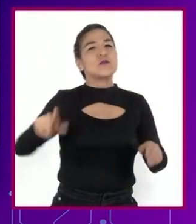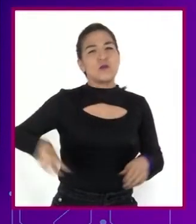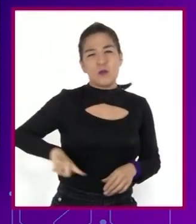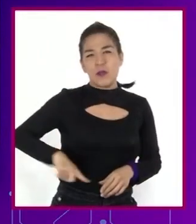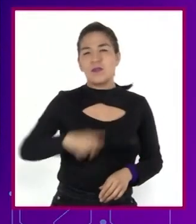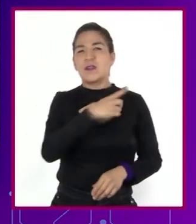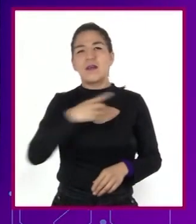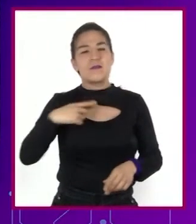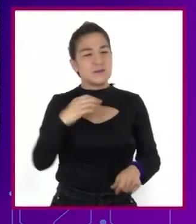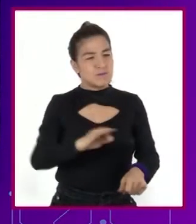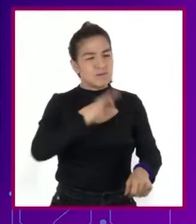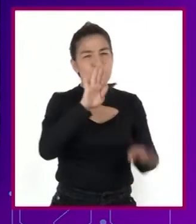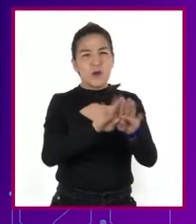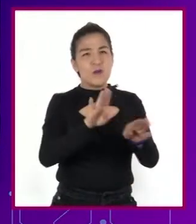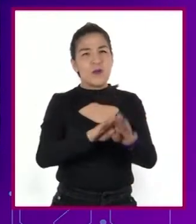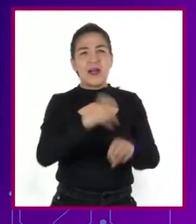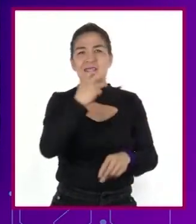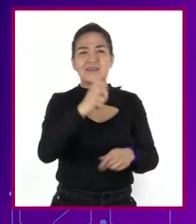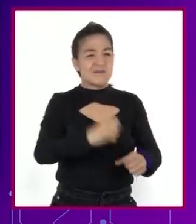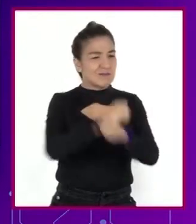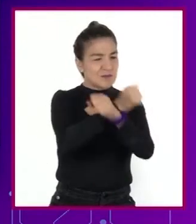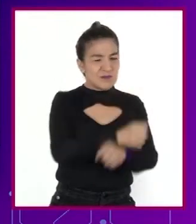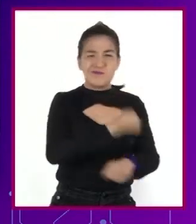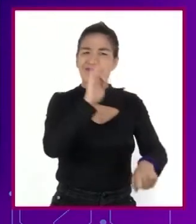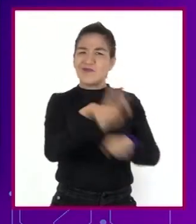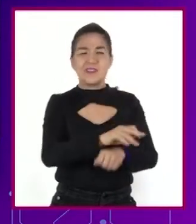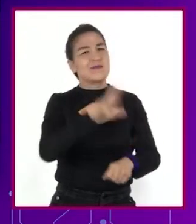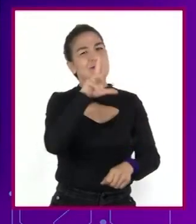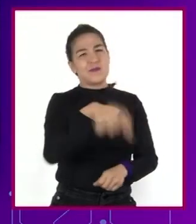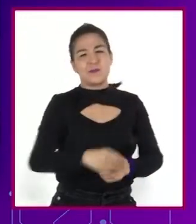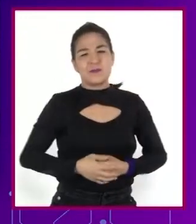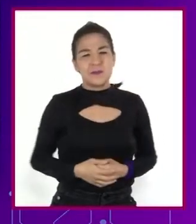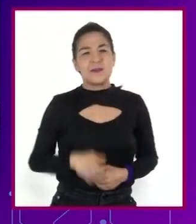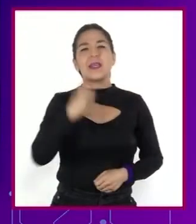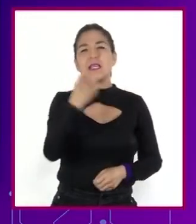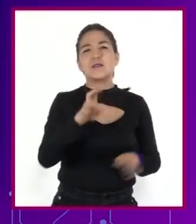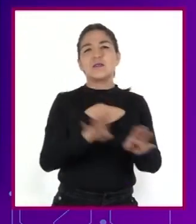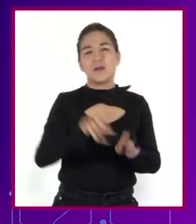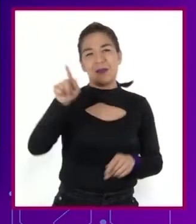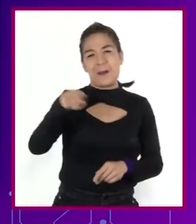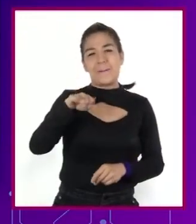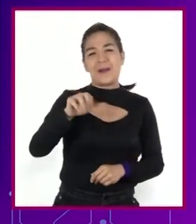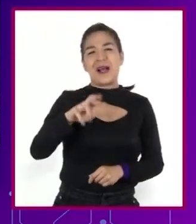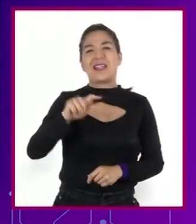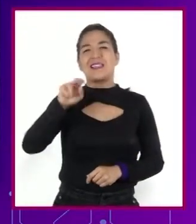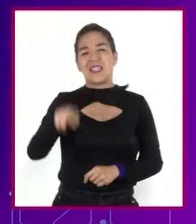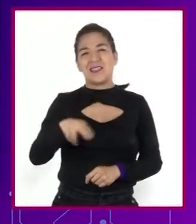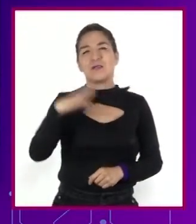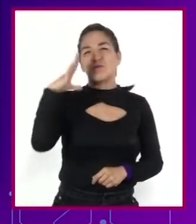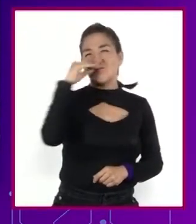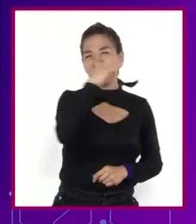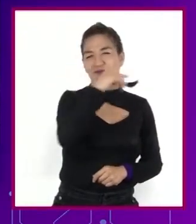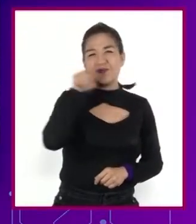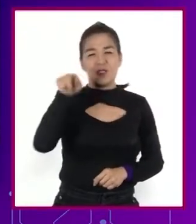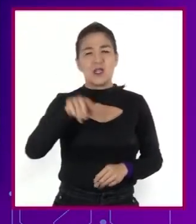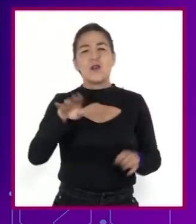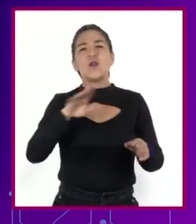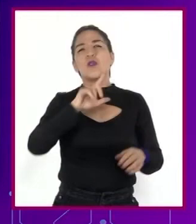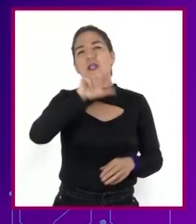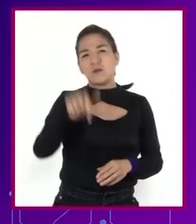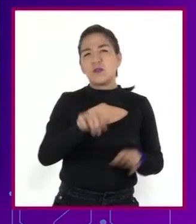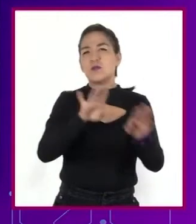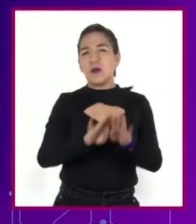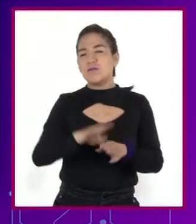de la esclavitud. Las ideas de Thoreau influyeron en personajes como Martin Luther King, quien después de